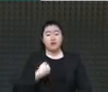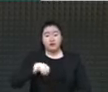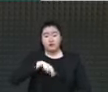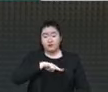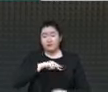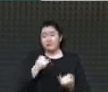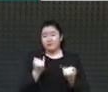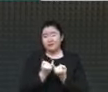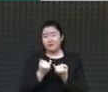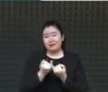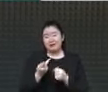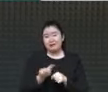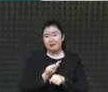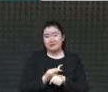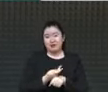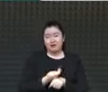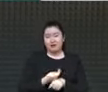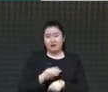de pandemia.